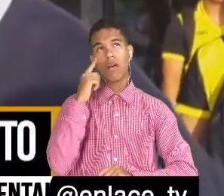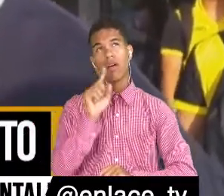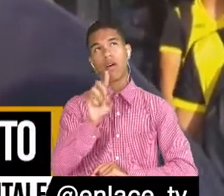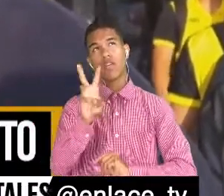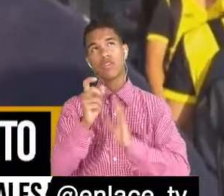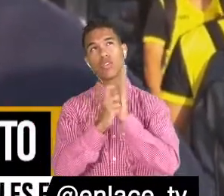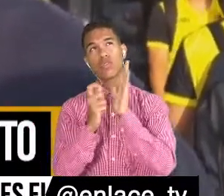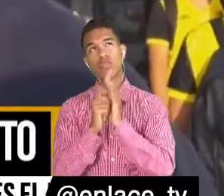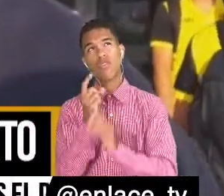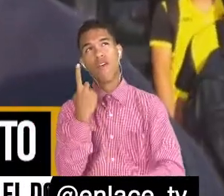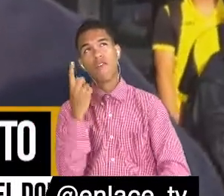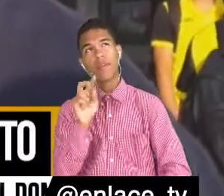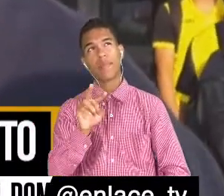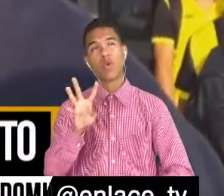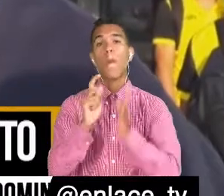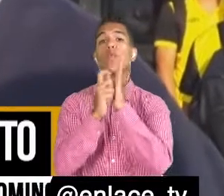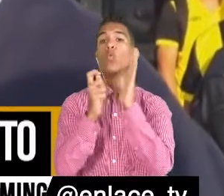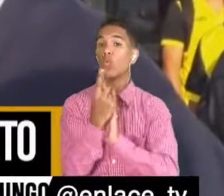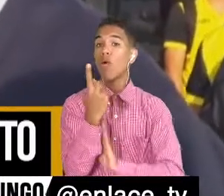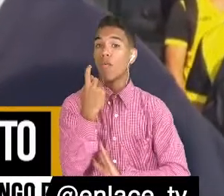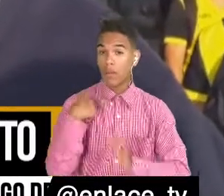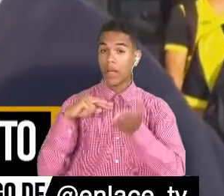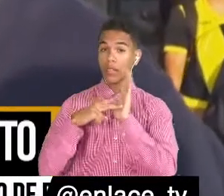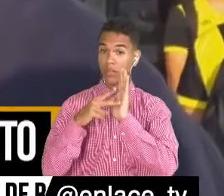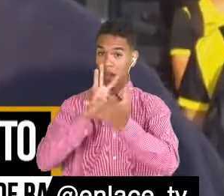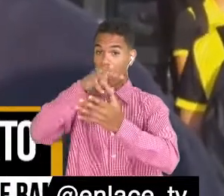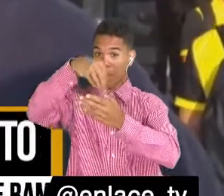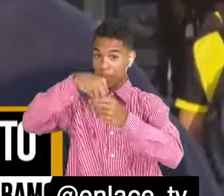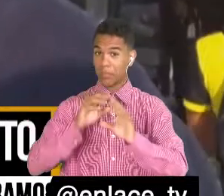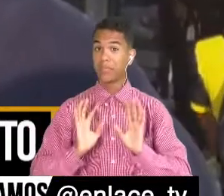disputar, o sea que estamos en la pelea, estamos